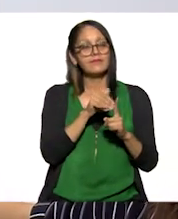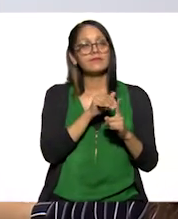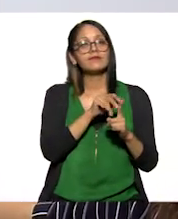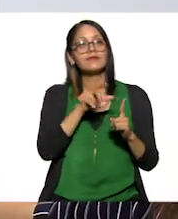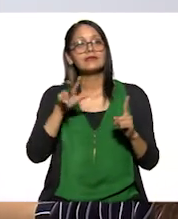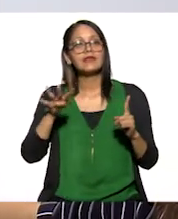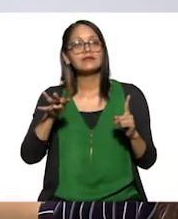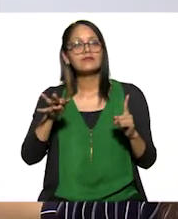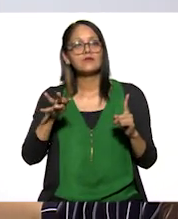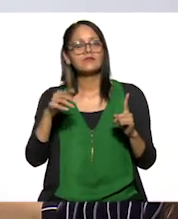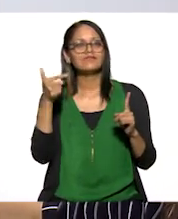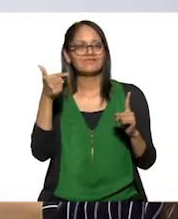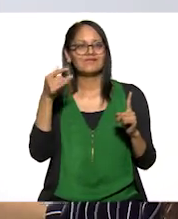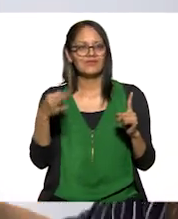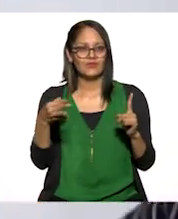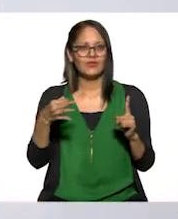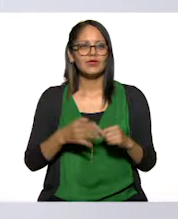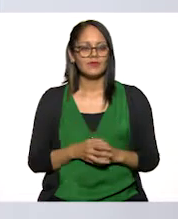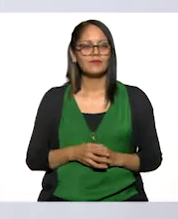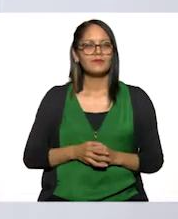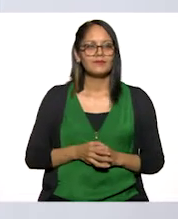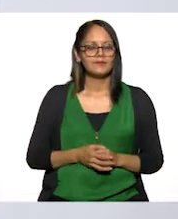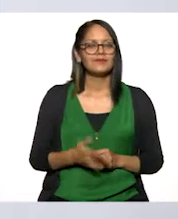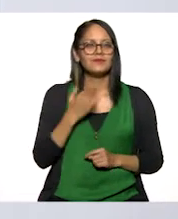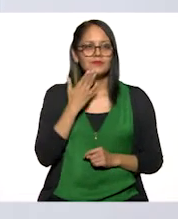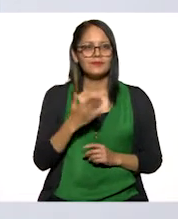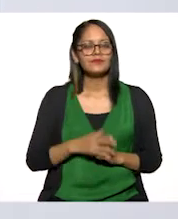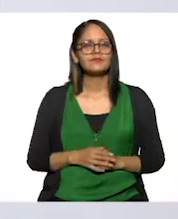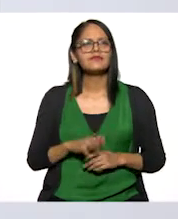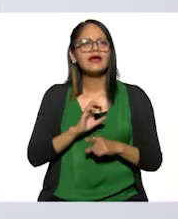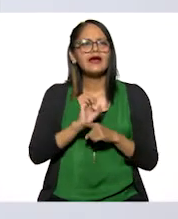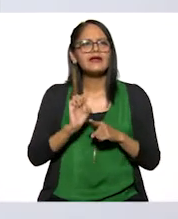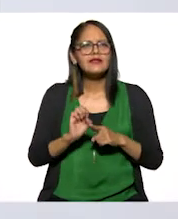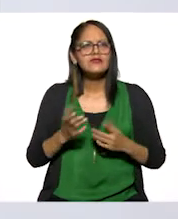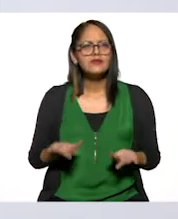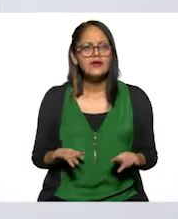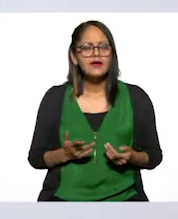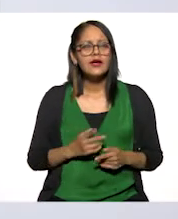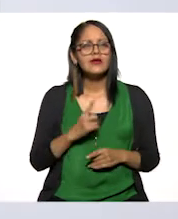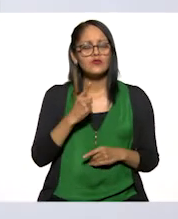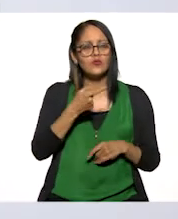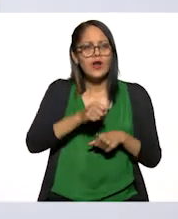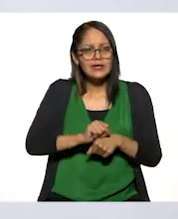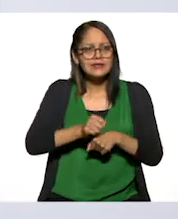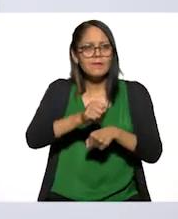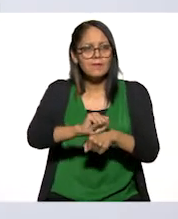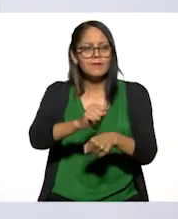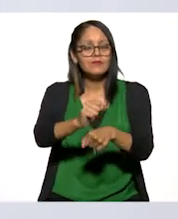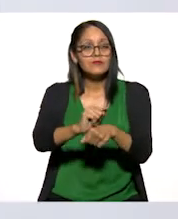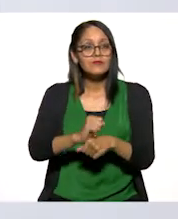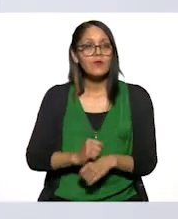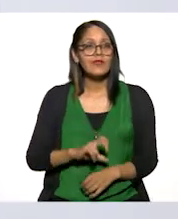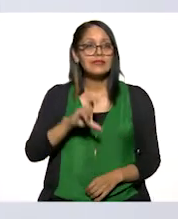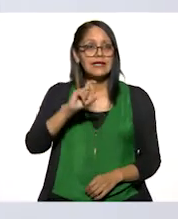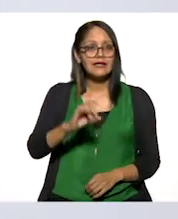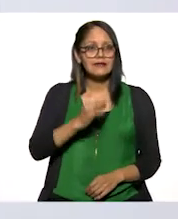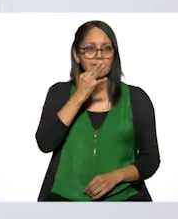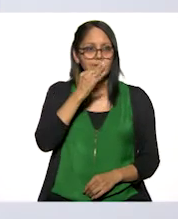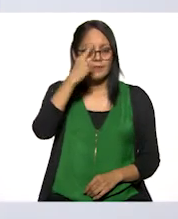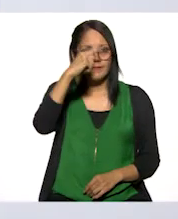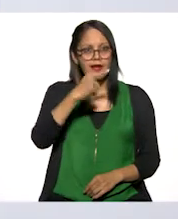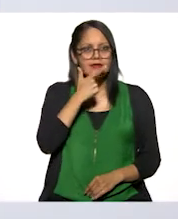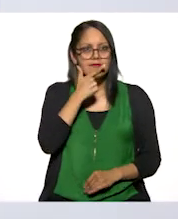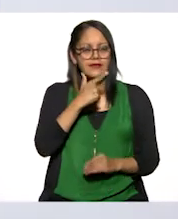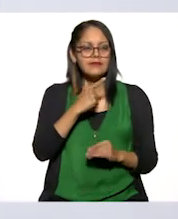las 19? Las 7. Muy bien. Sí. Entonces, cada semana tenemos media hora de inglés.